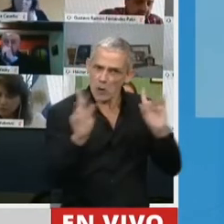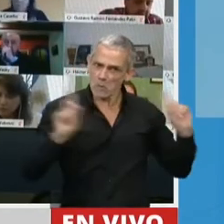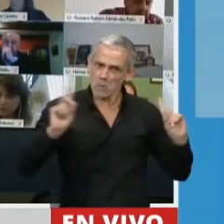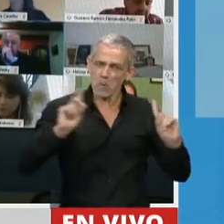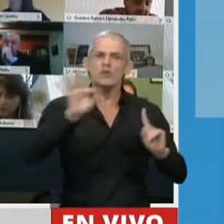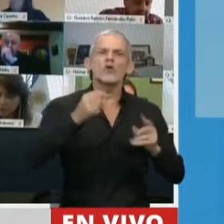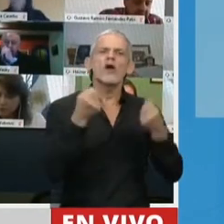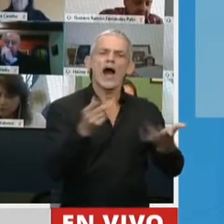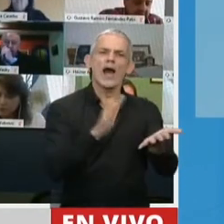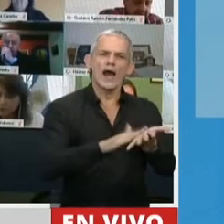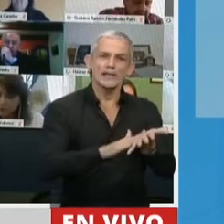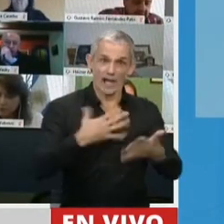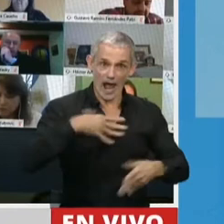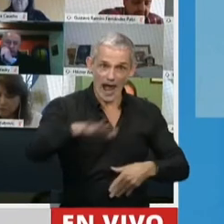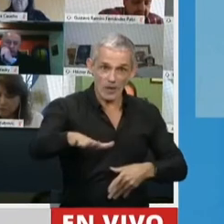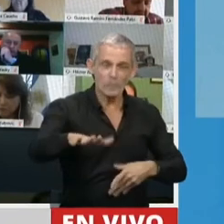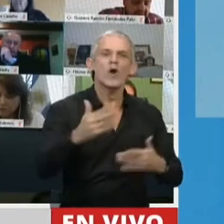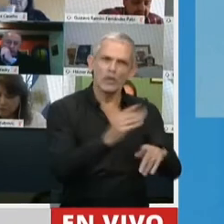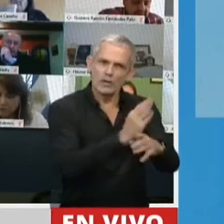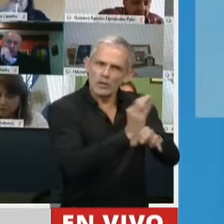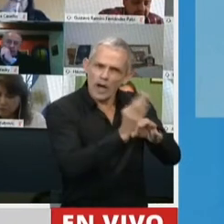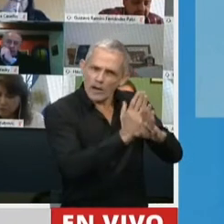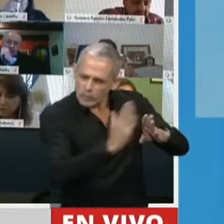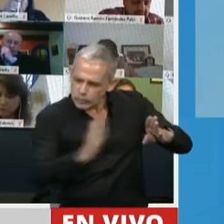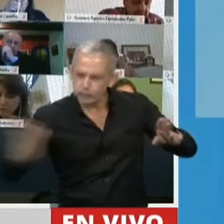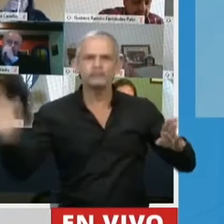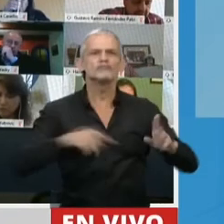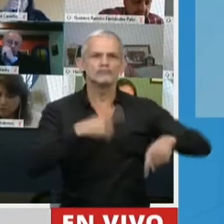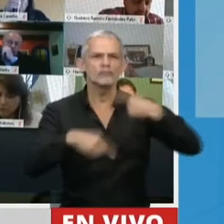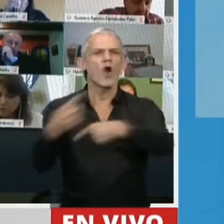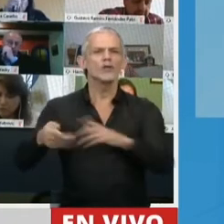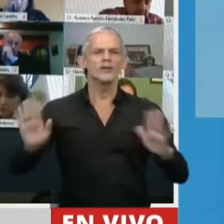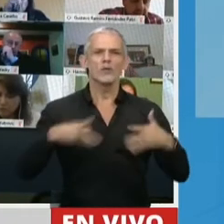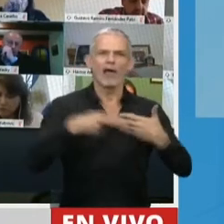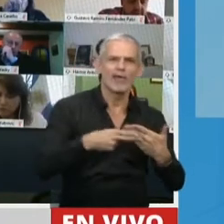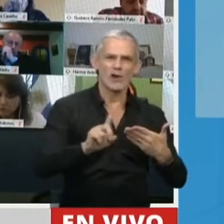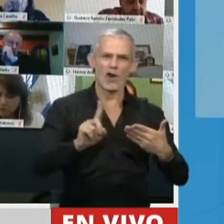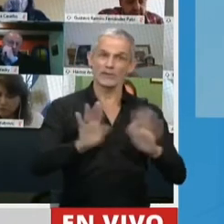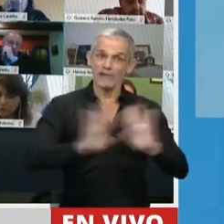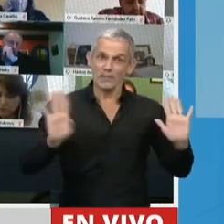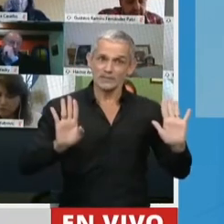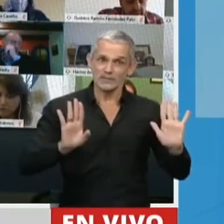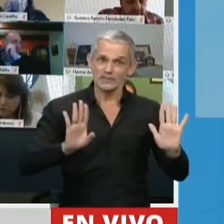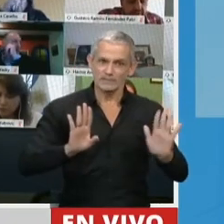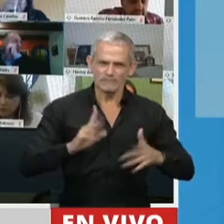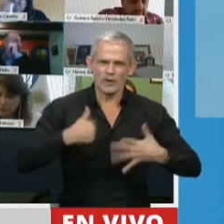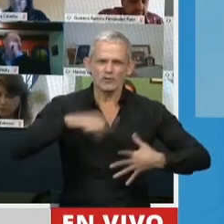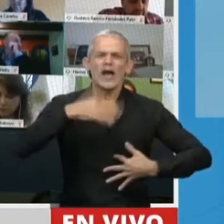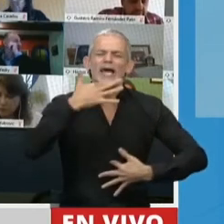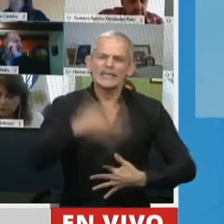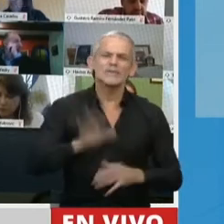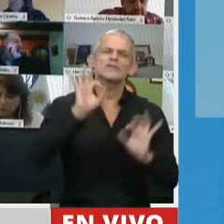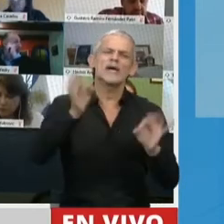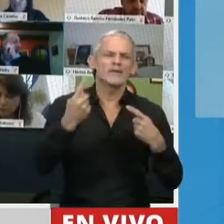es garantizarle al alumno la trayectoria escolar. De eso se trata. Y entendemos que es